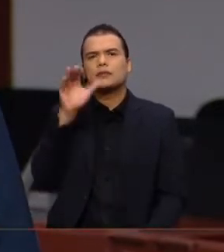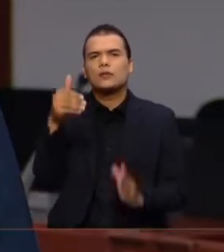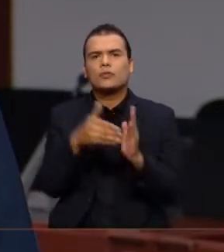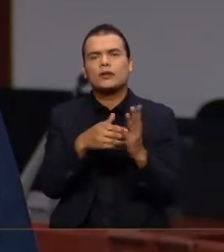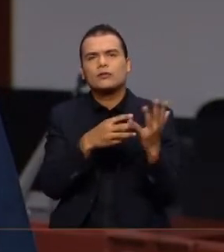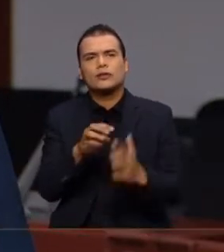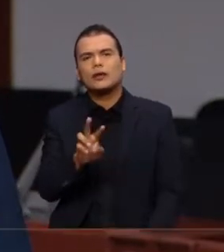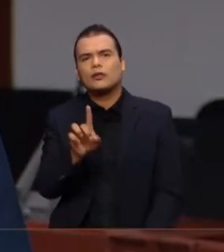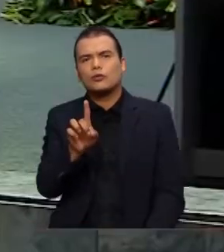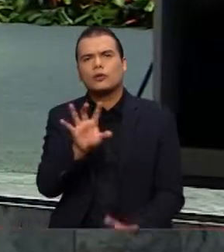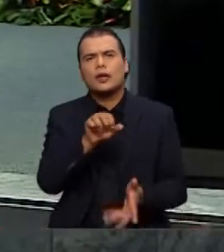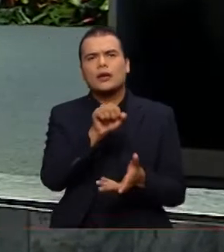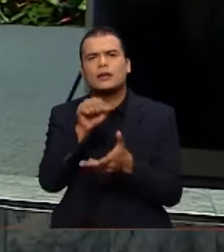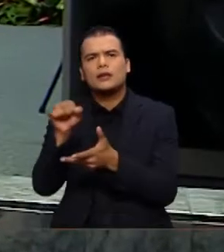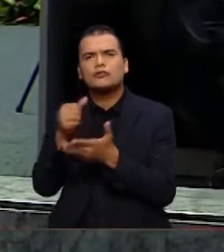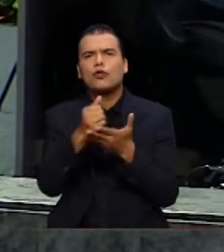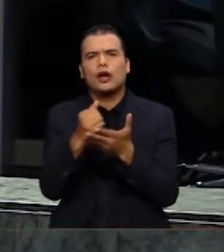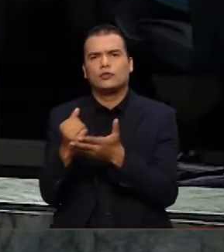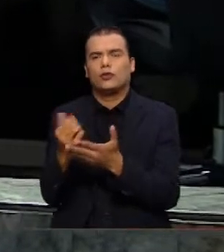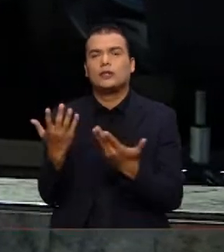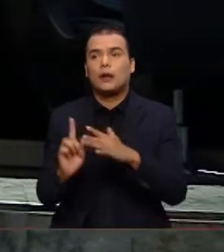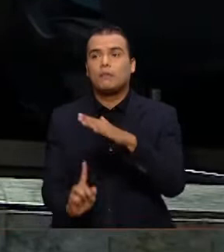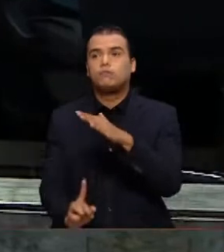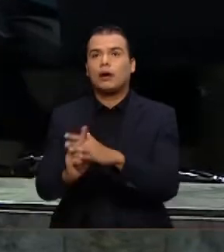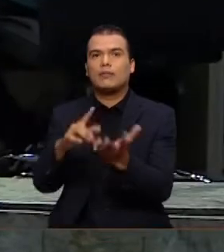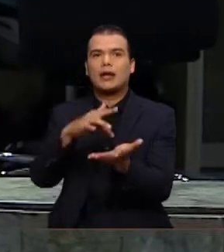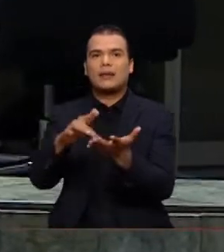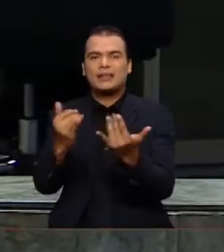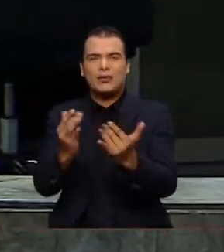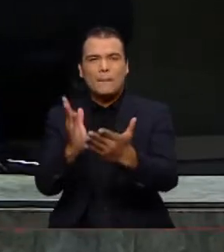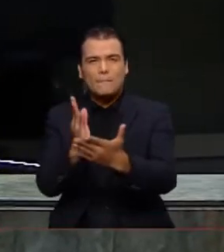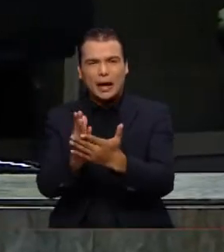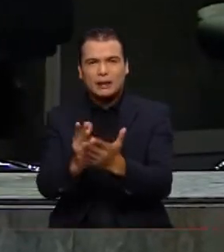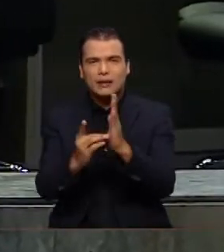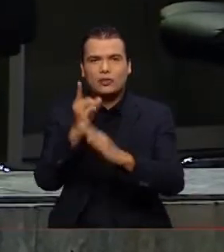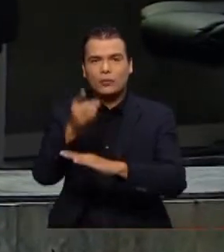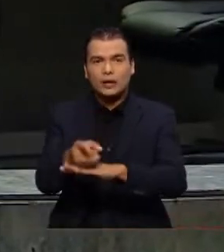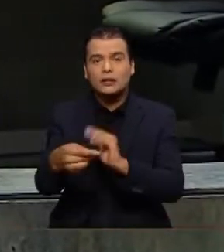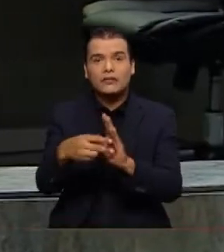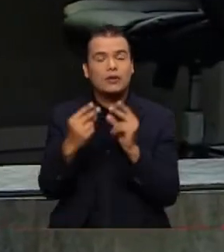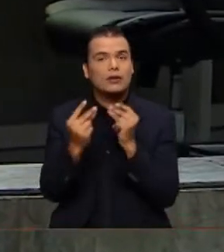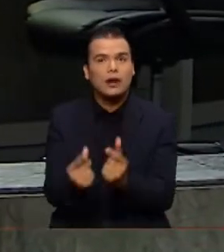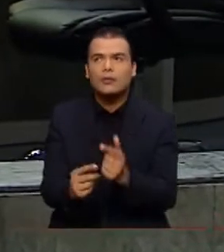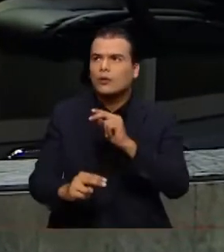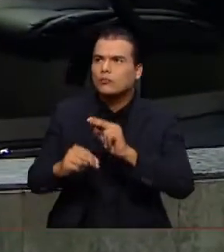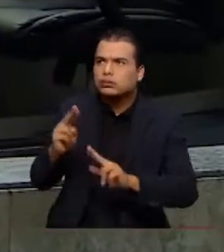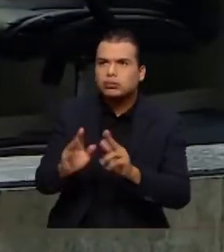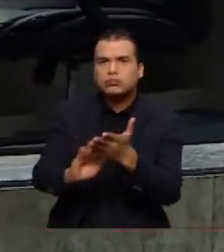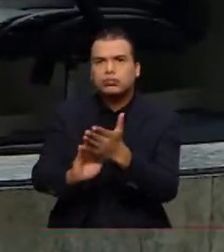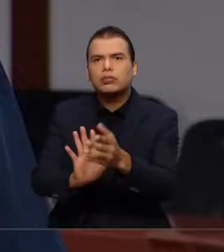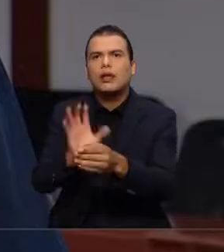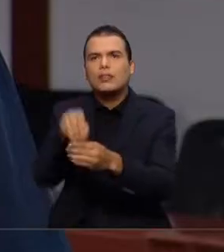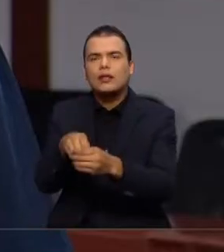5.821 kits de ayudas humanitarias. Esa declaratoria de calamidad ha permitido hacer 22 obras en la zona de la era y en la